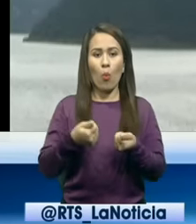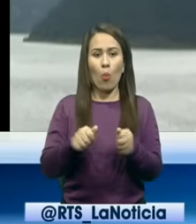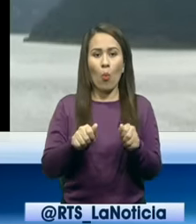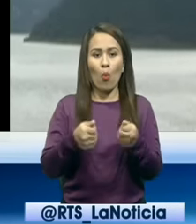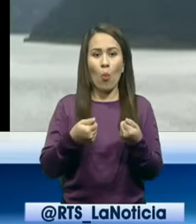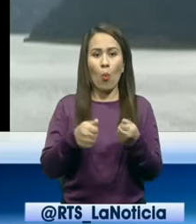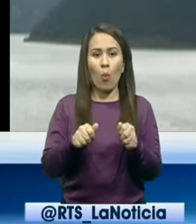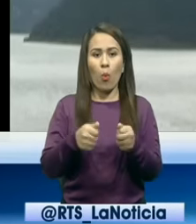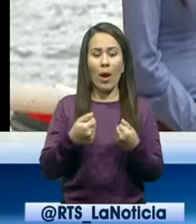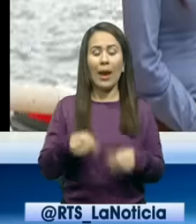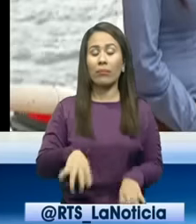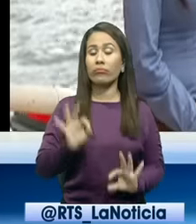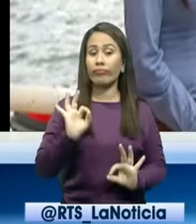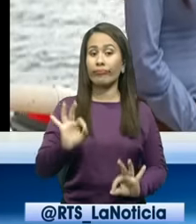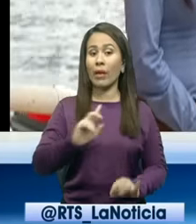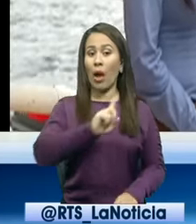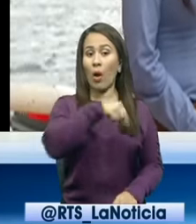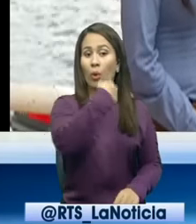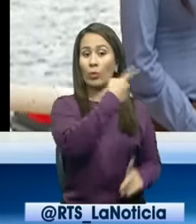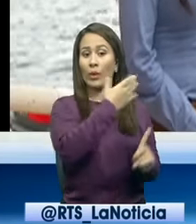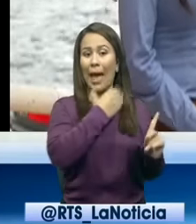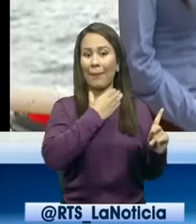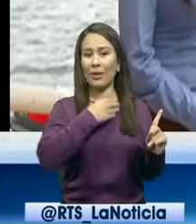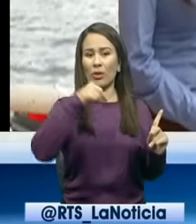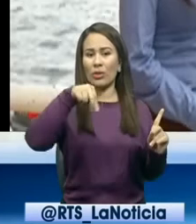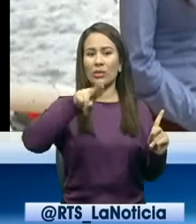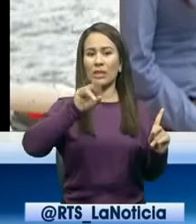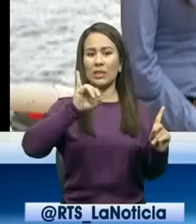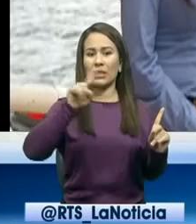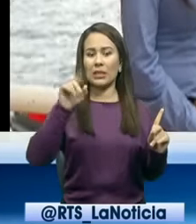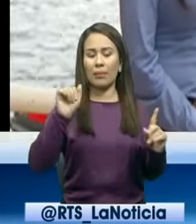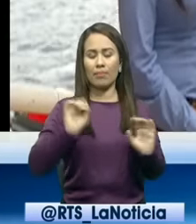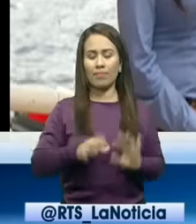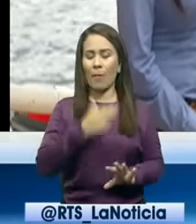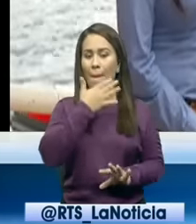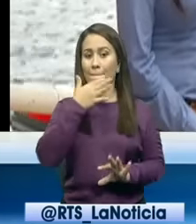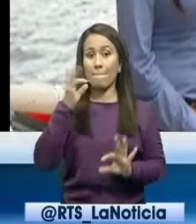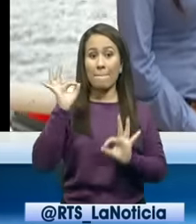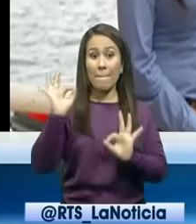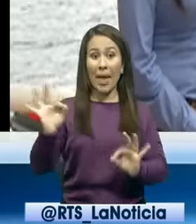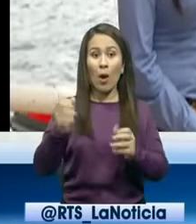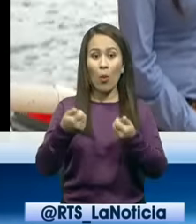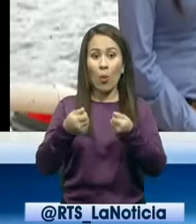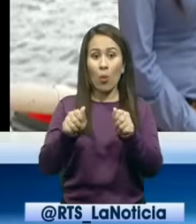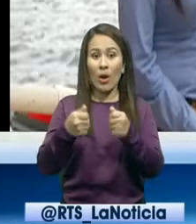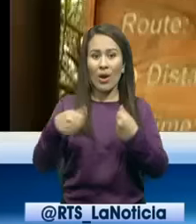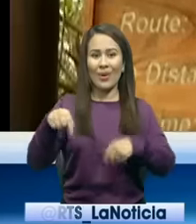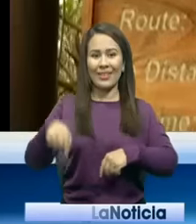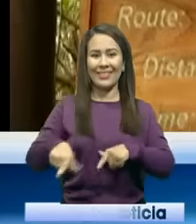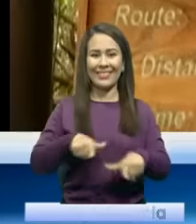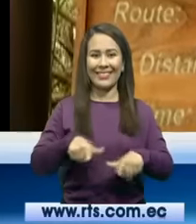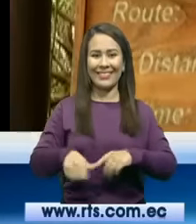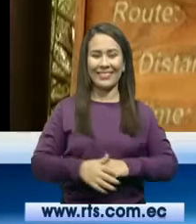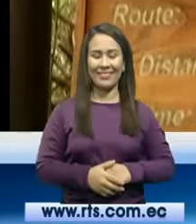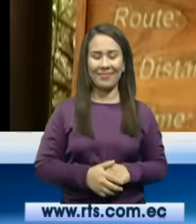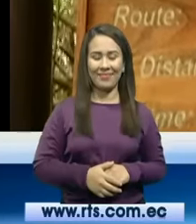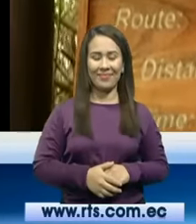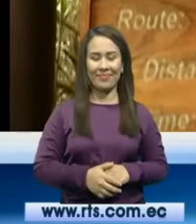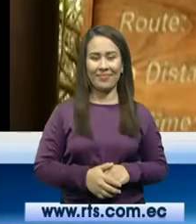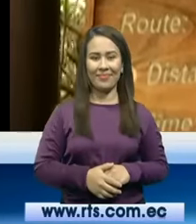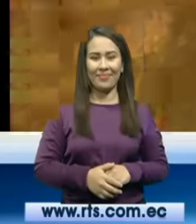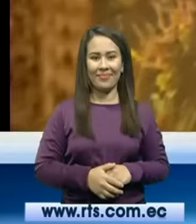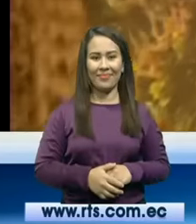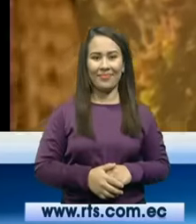los cueros puede haber en Quizapincha, en Colombia, en cualquier lado, pero los mejores cueros están en Cotacachi.